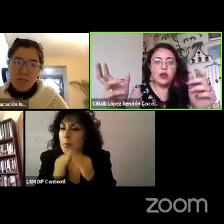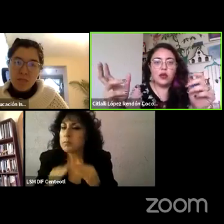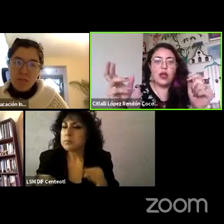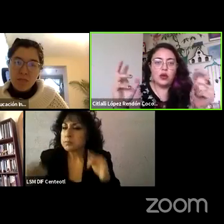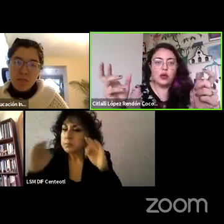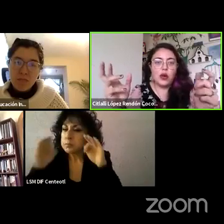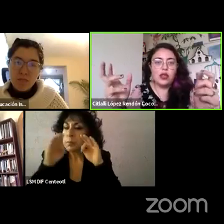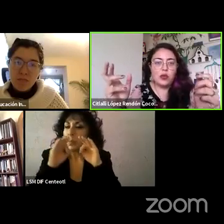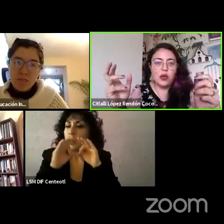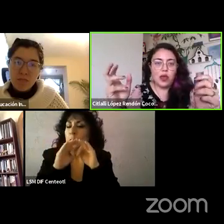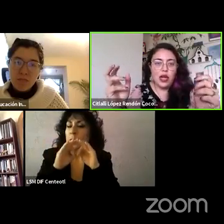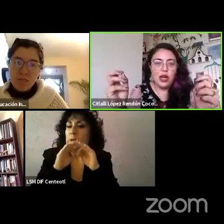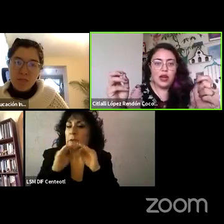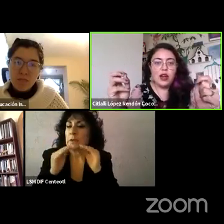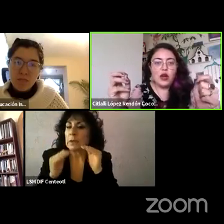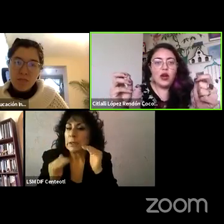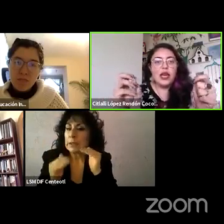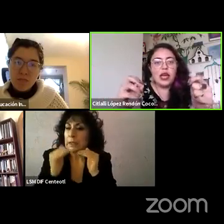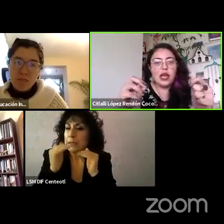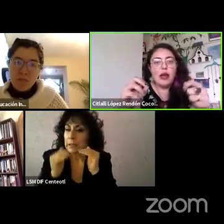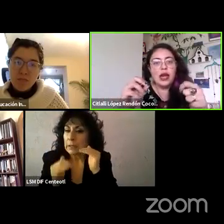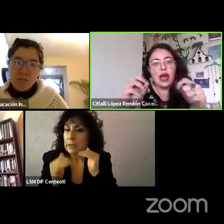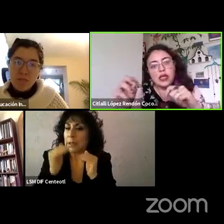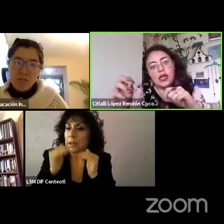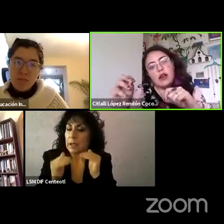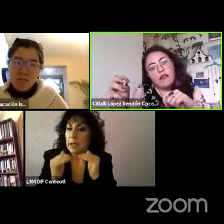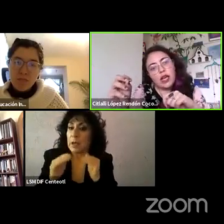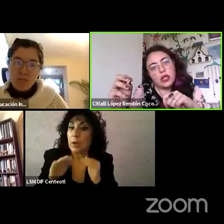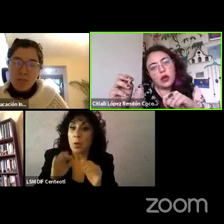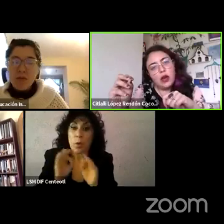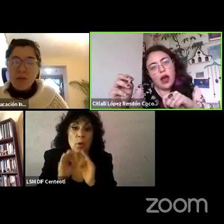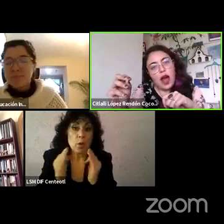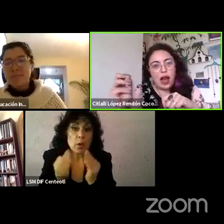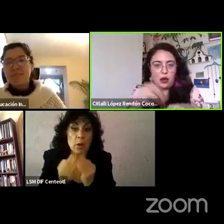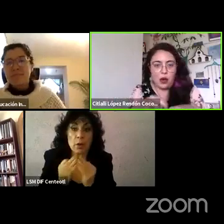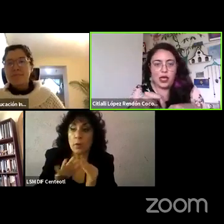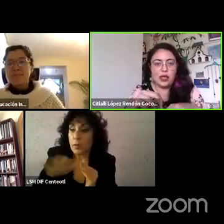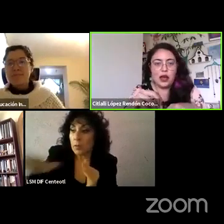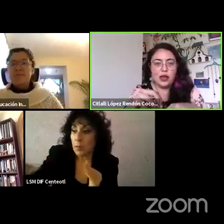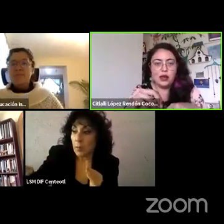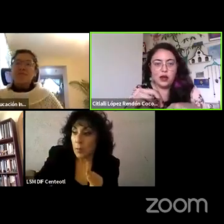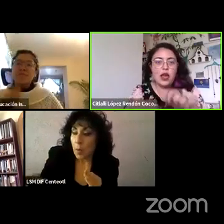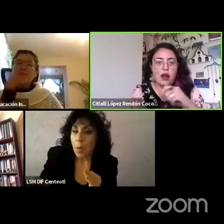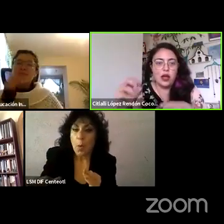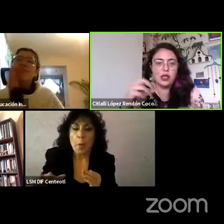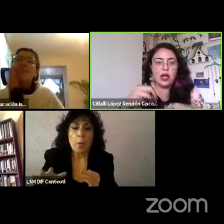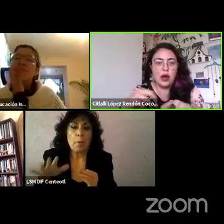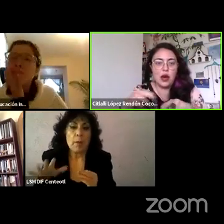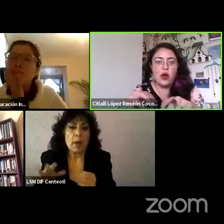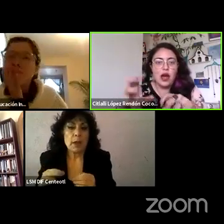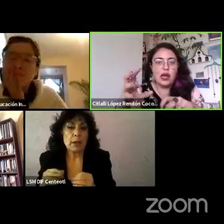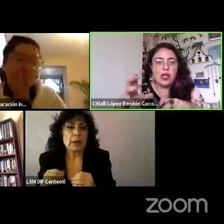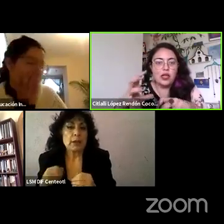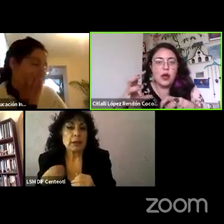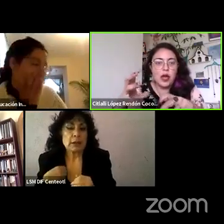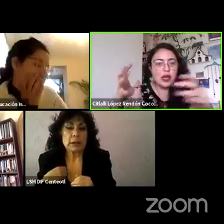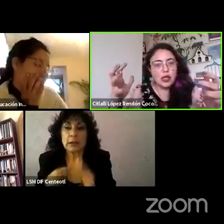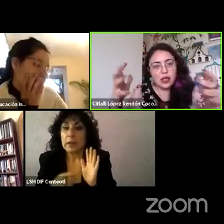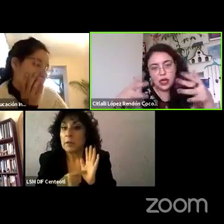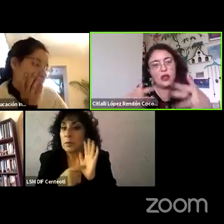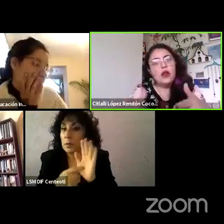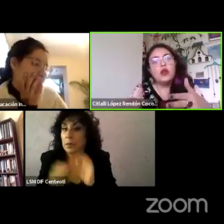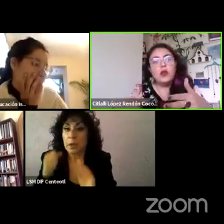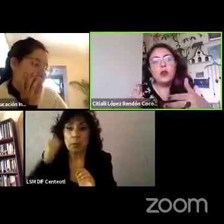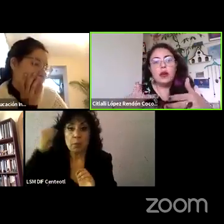otras estructuras de poder, ¿no? Y que llevan ese conflicto a la violencia, ¿no? Y a lo que decía Malú, estas